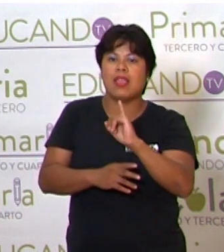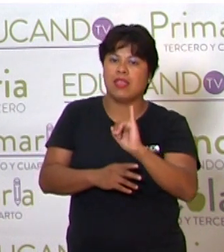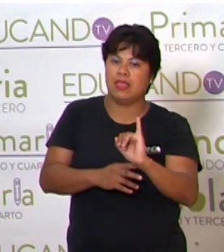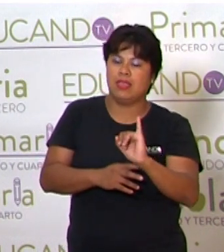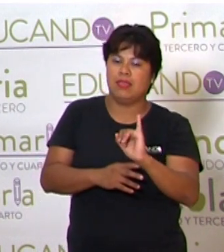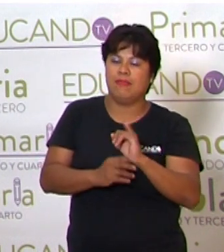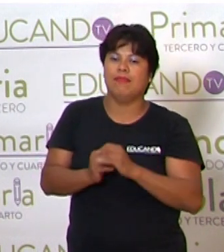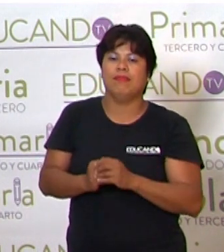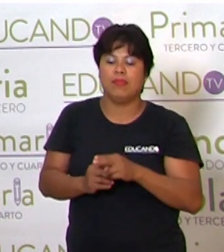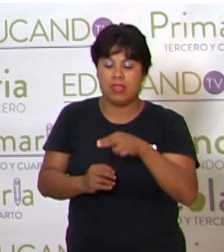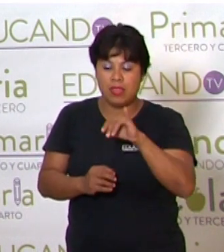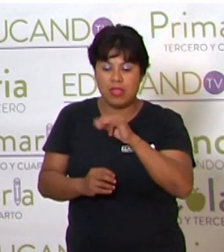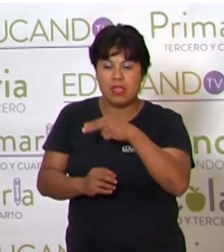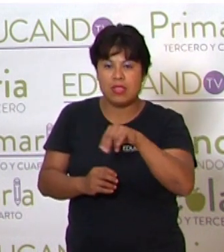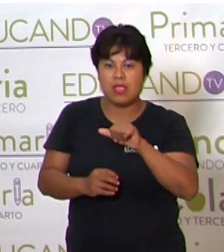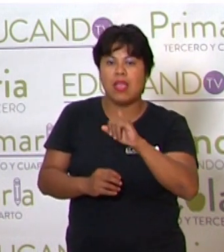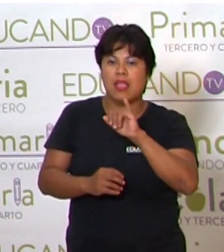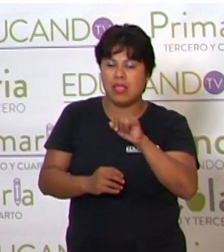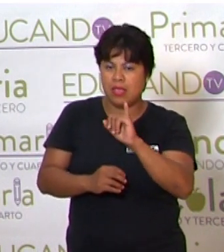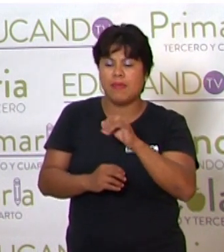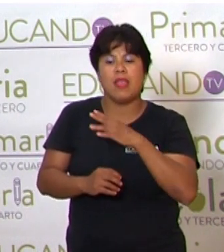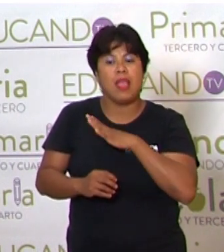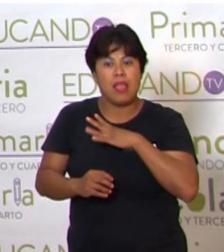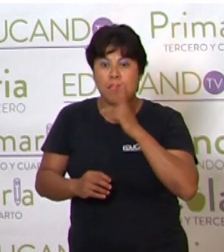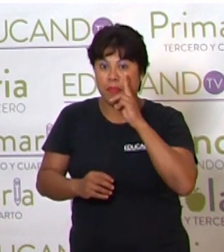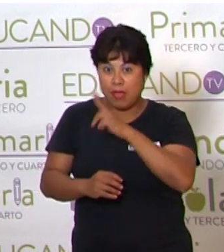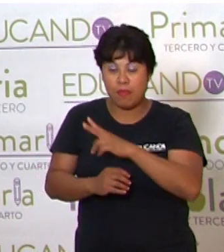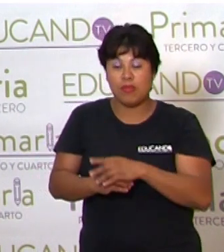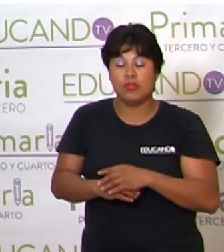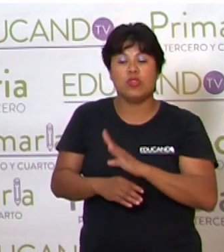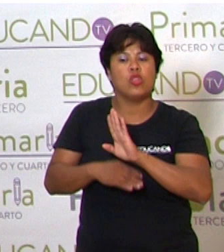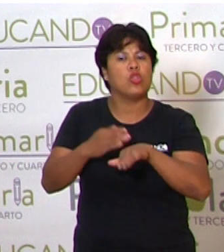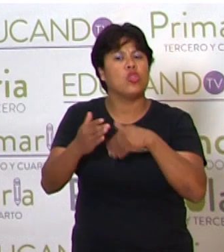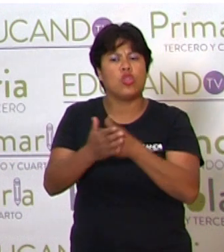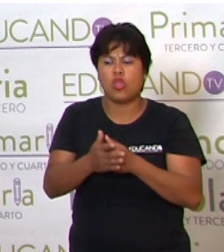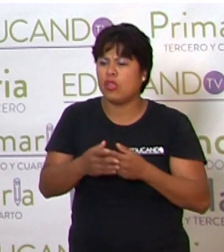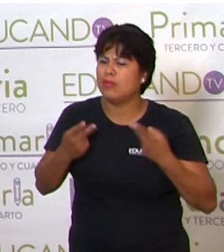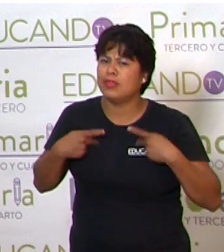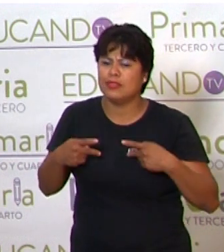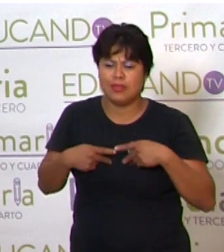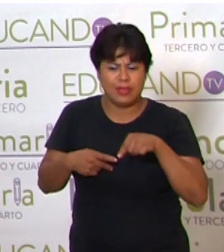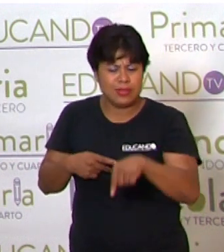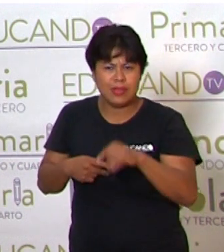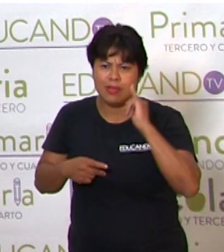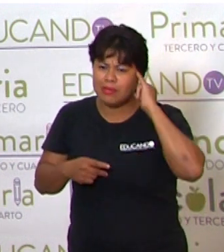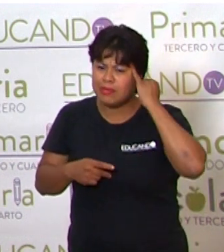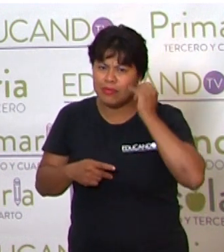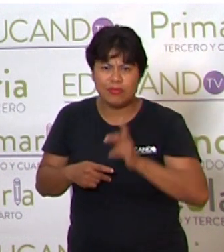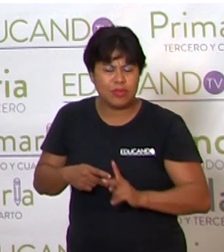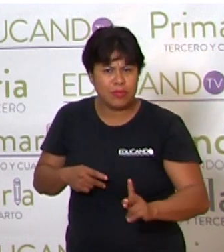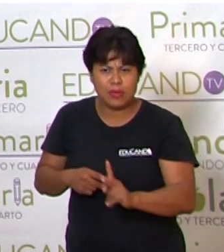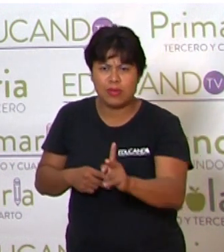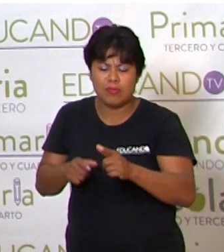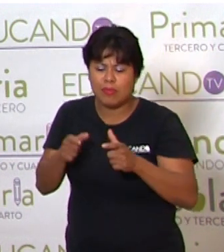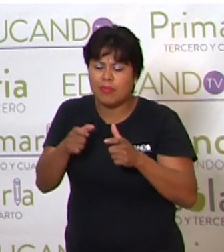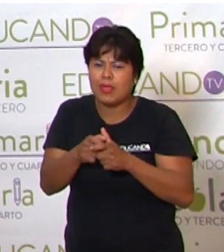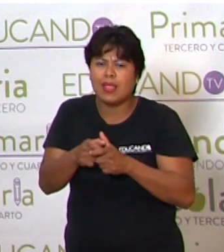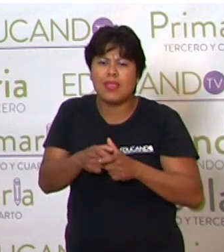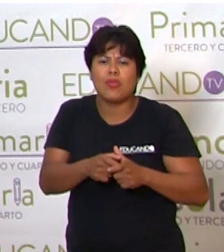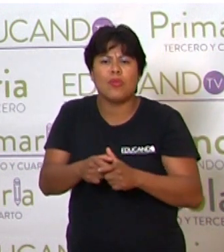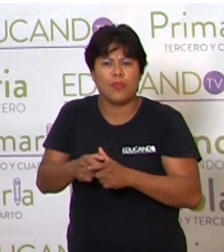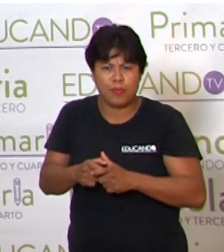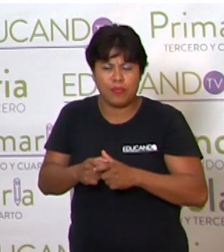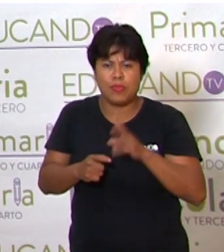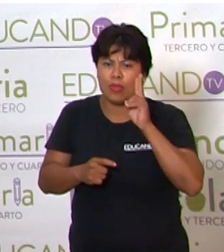Niñají. Y entonces ahí en la portada vemos a todos los héroes urbanos de un pueblo